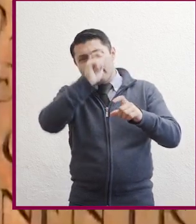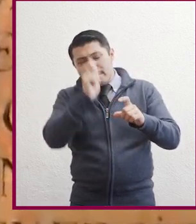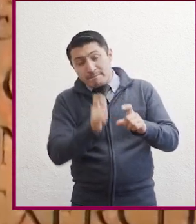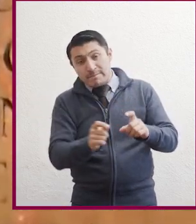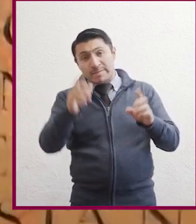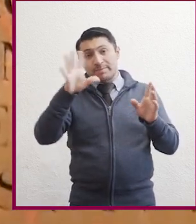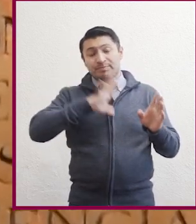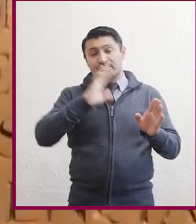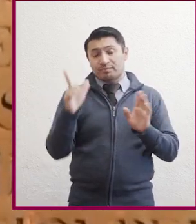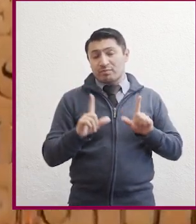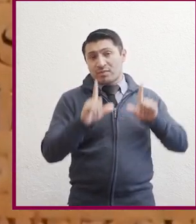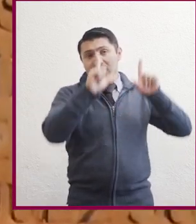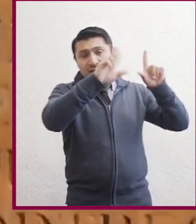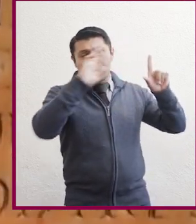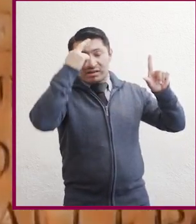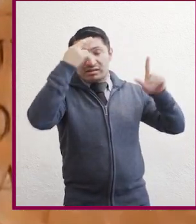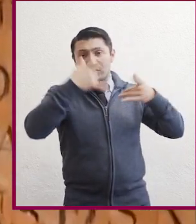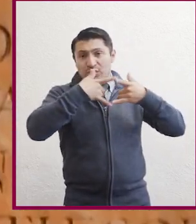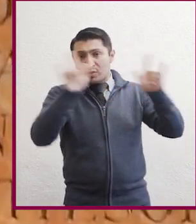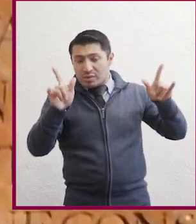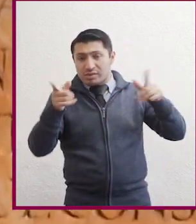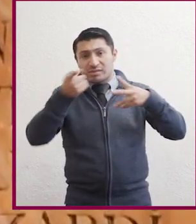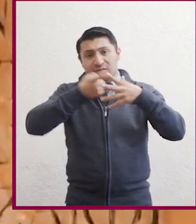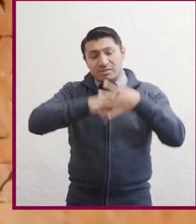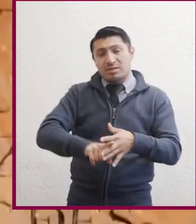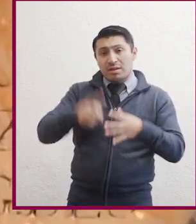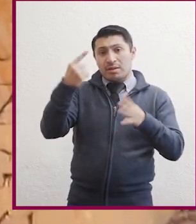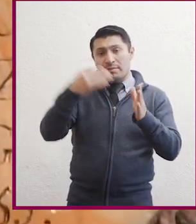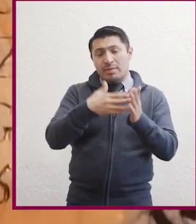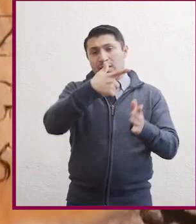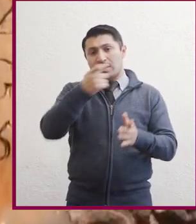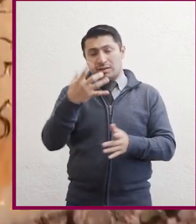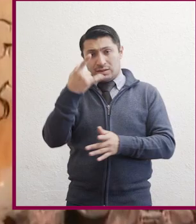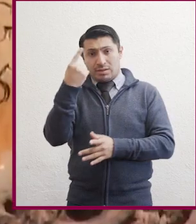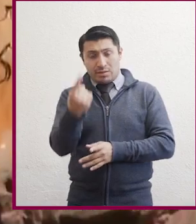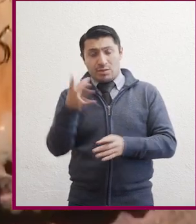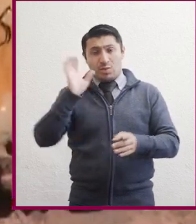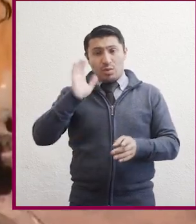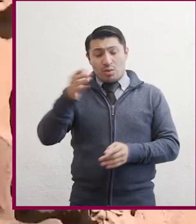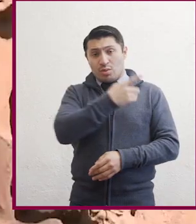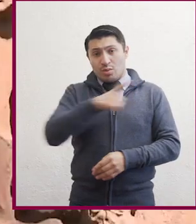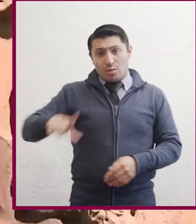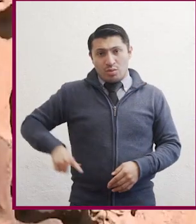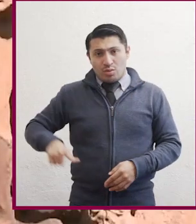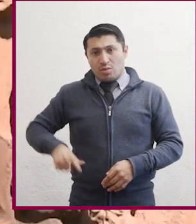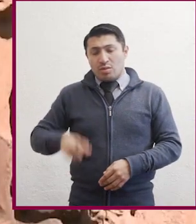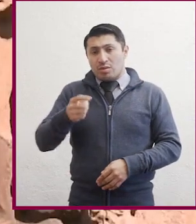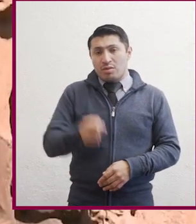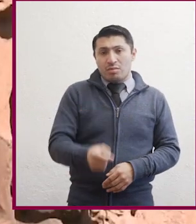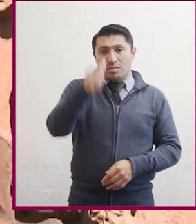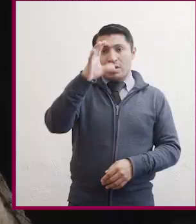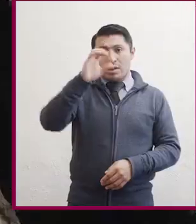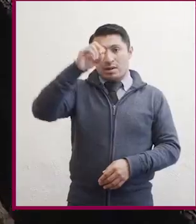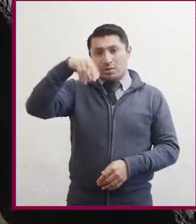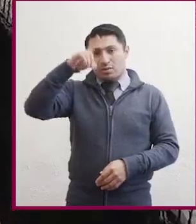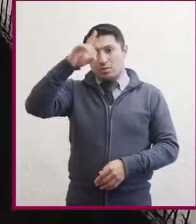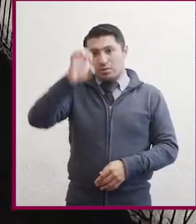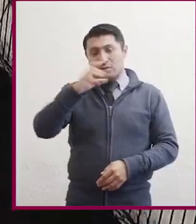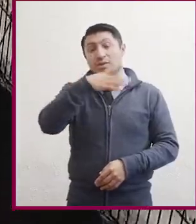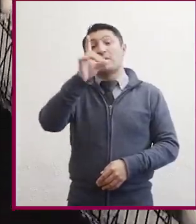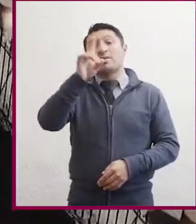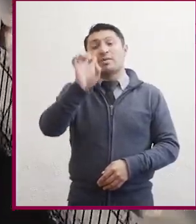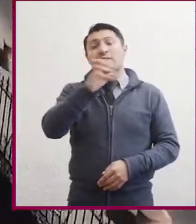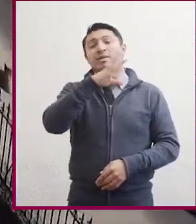una placa que recuerda su inauguración en 1751 durante el gobierno del primer conde de